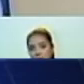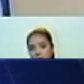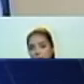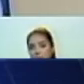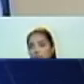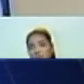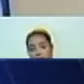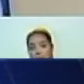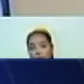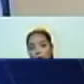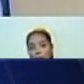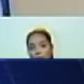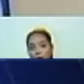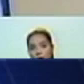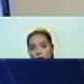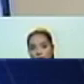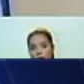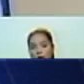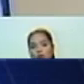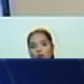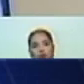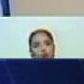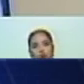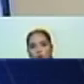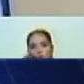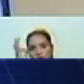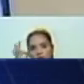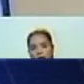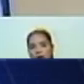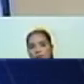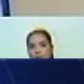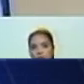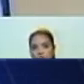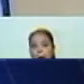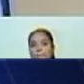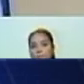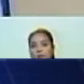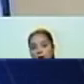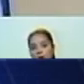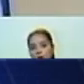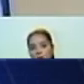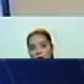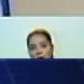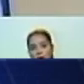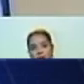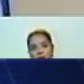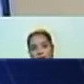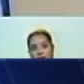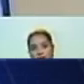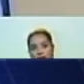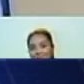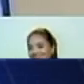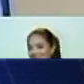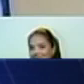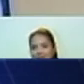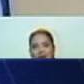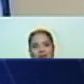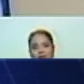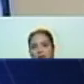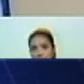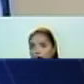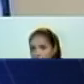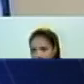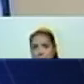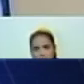de prueba que nuestros fiscales designados van a empezar a trabajar de manera inmediata. De hecho, ya lo estamos